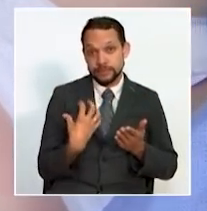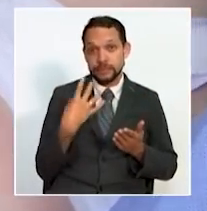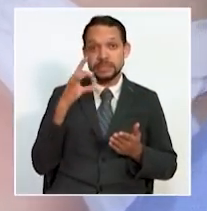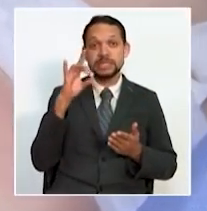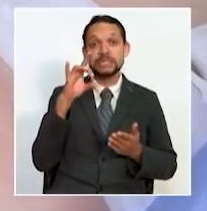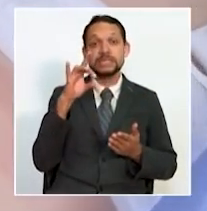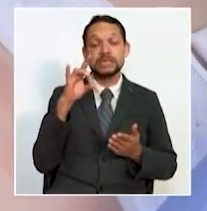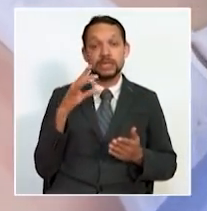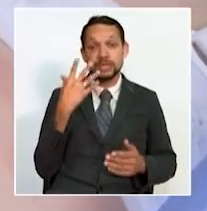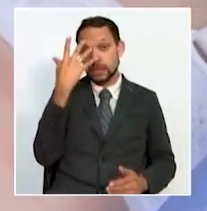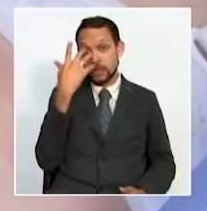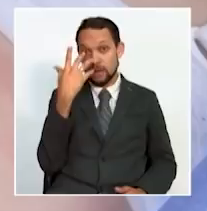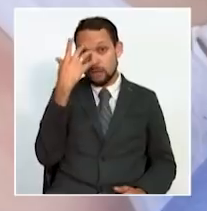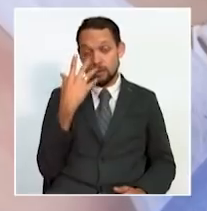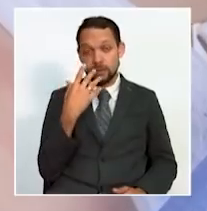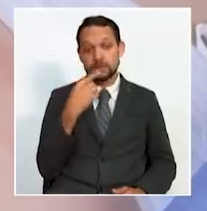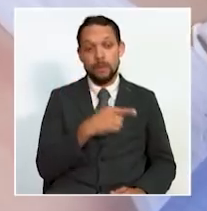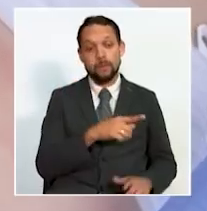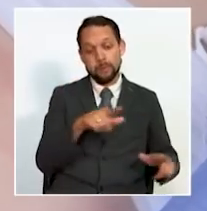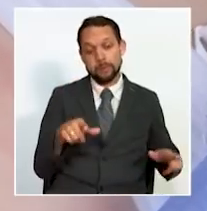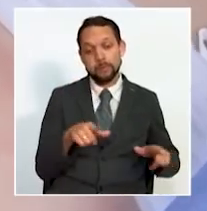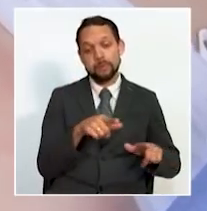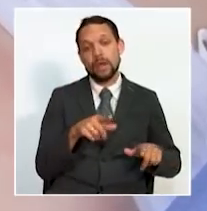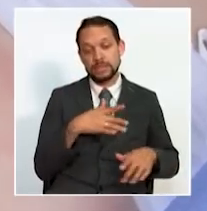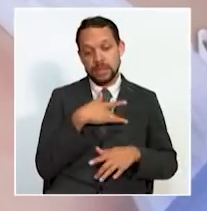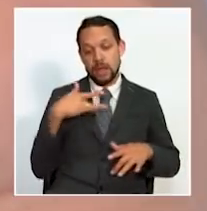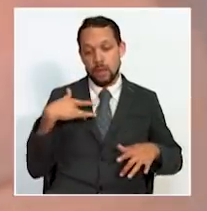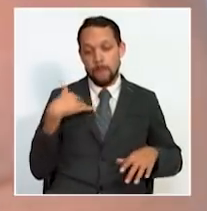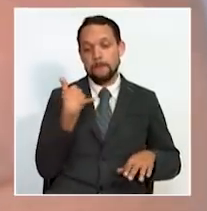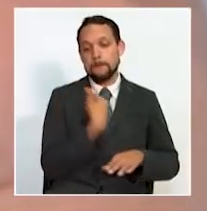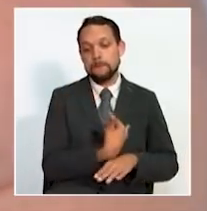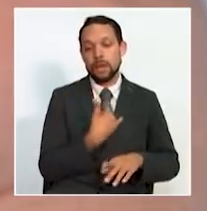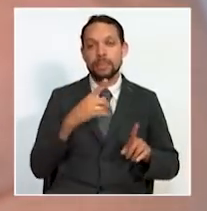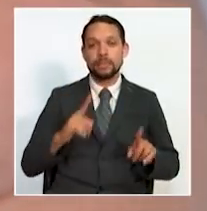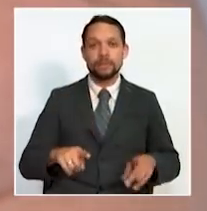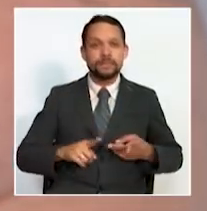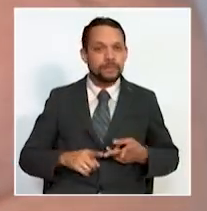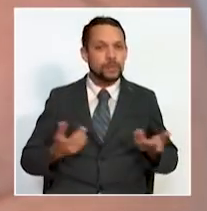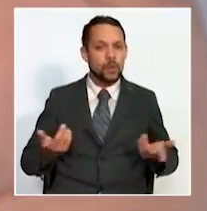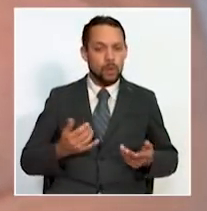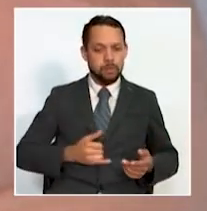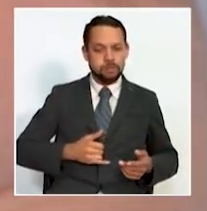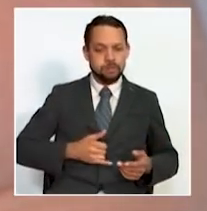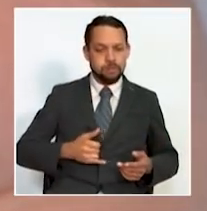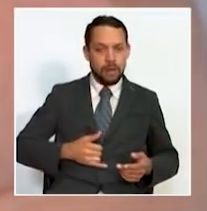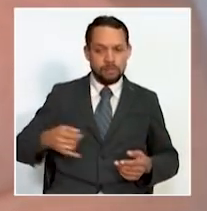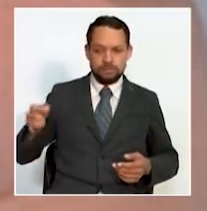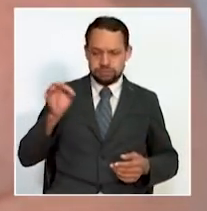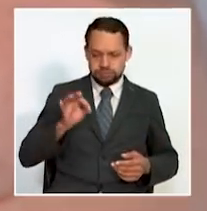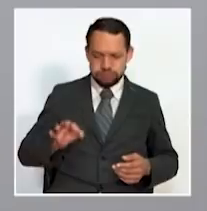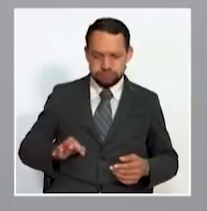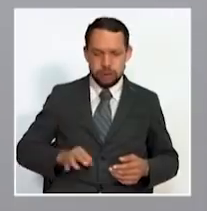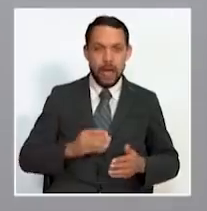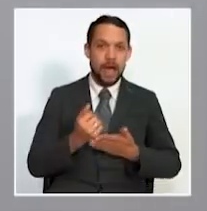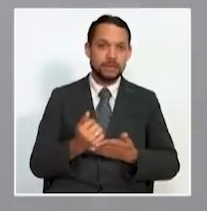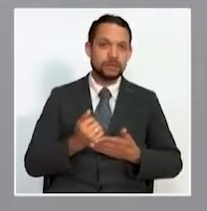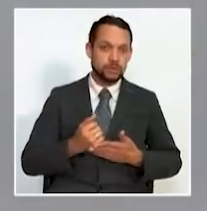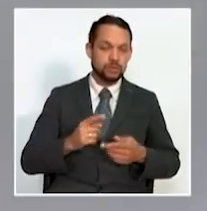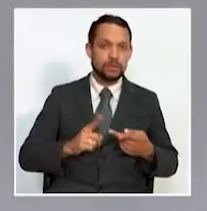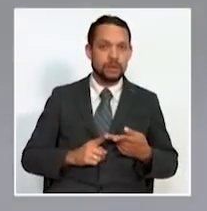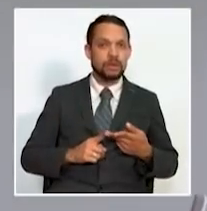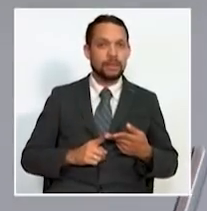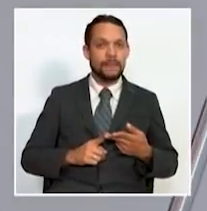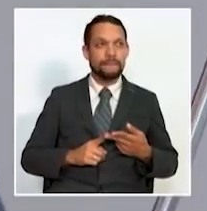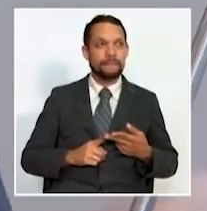de laboratorio a los pacientes en ese Día para tu Salud, y también lo hacemos en el programa de limpieza de colon con recambio de flora intestinal. La parte de